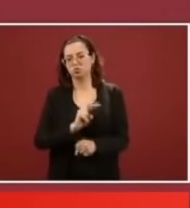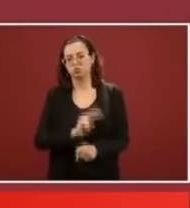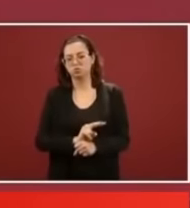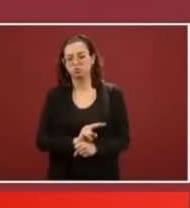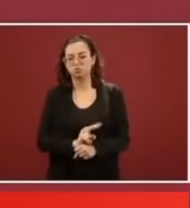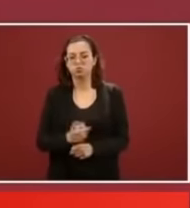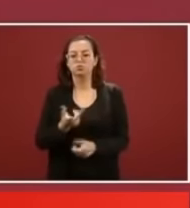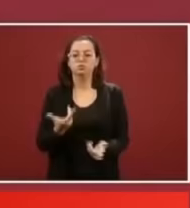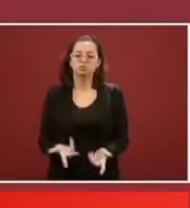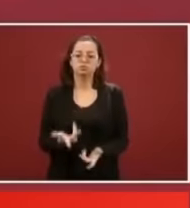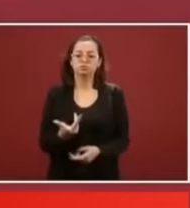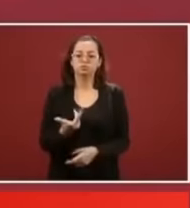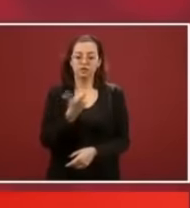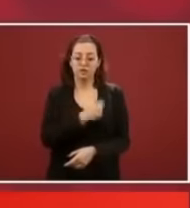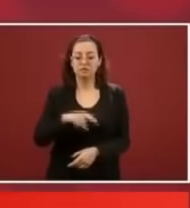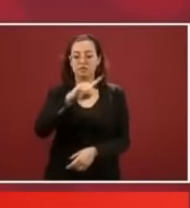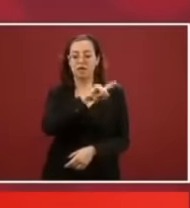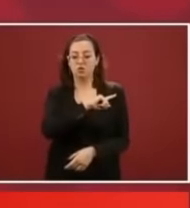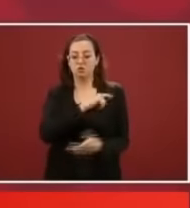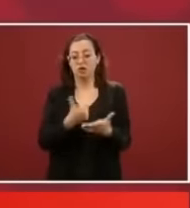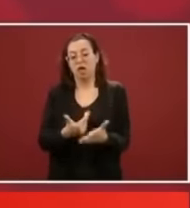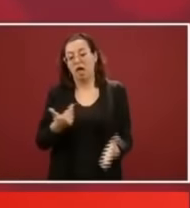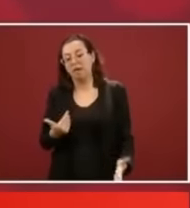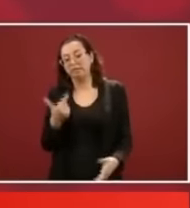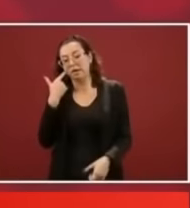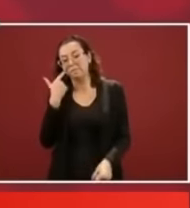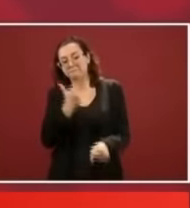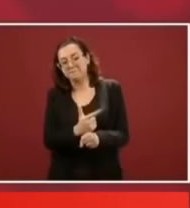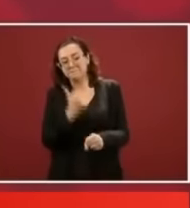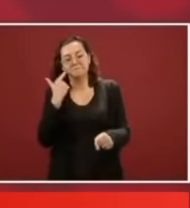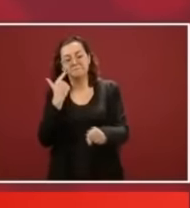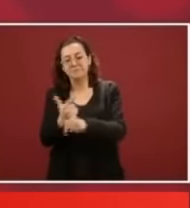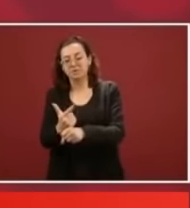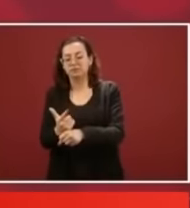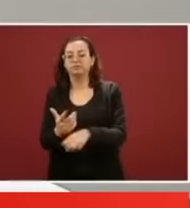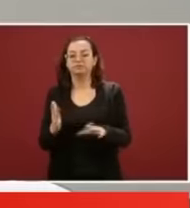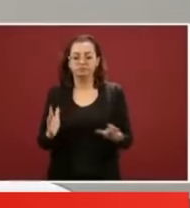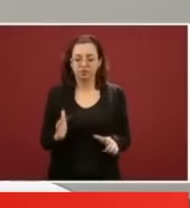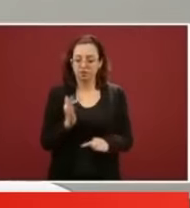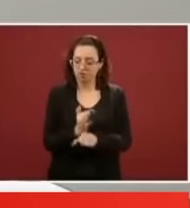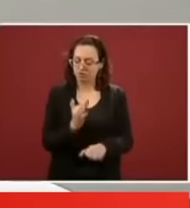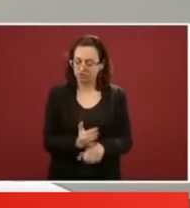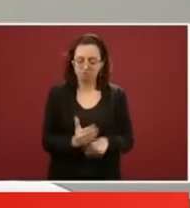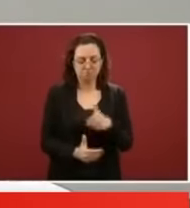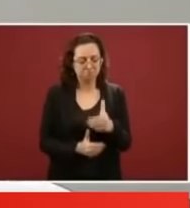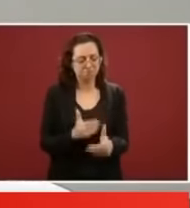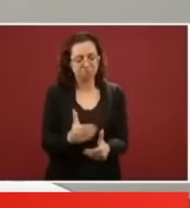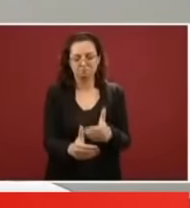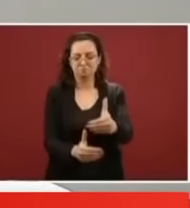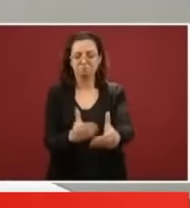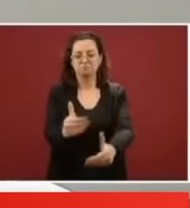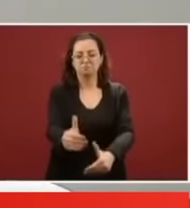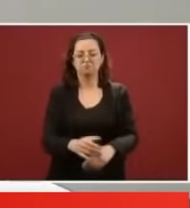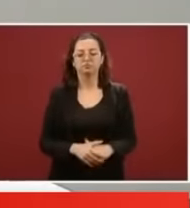de salud con carácter preventivo, los filtros. Eso es lo que estamos llevando a cabo.